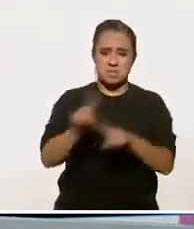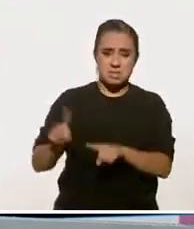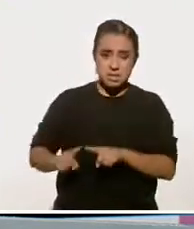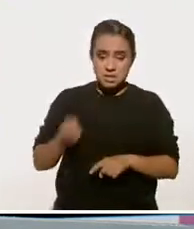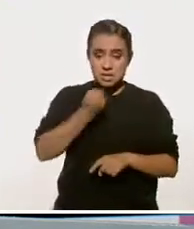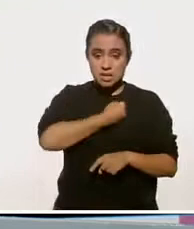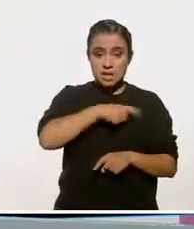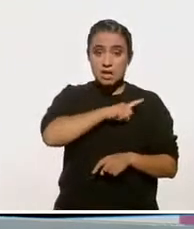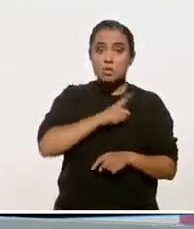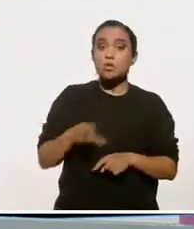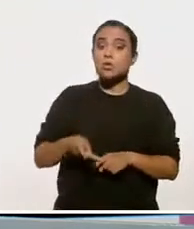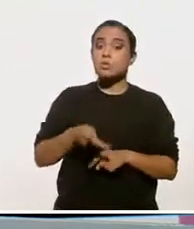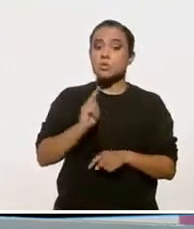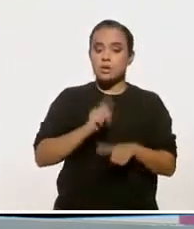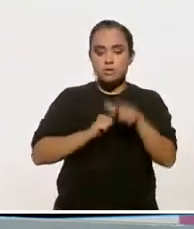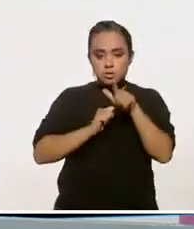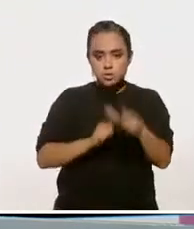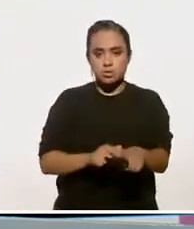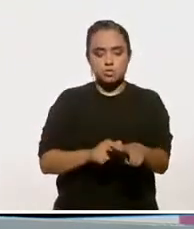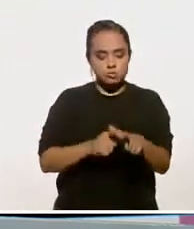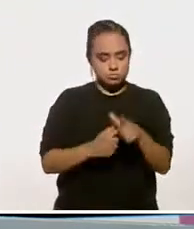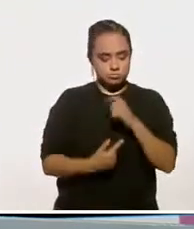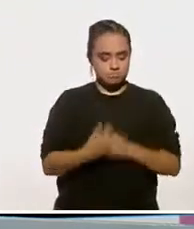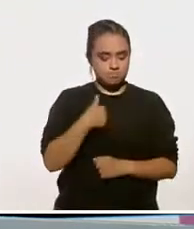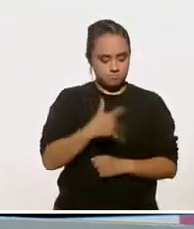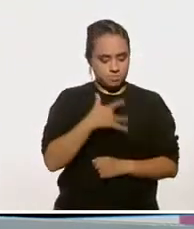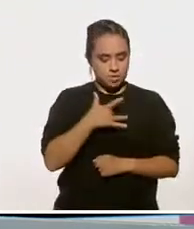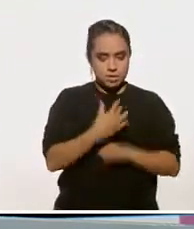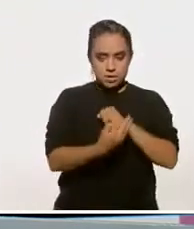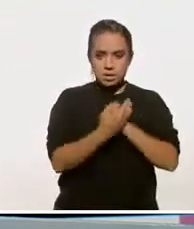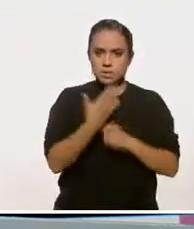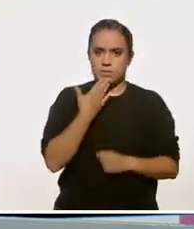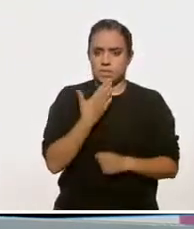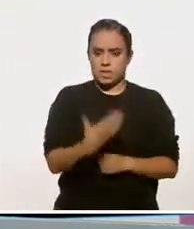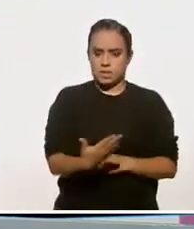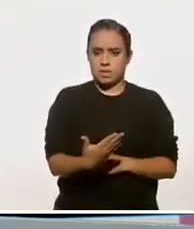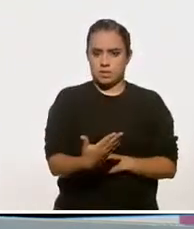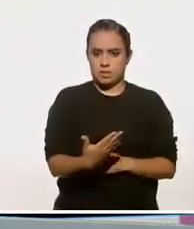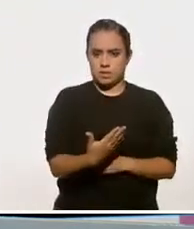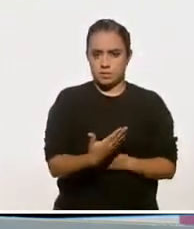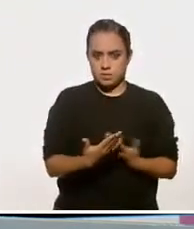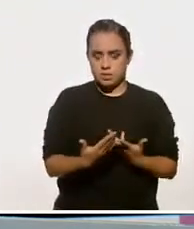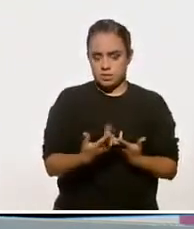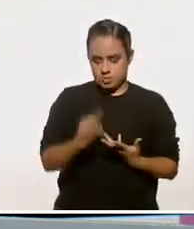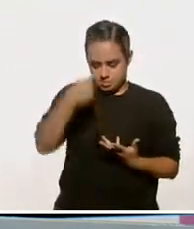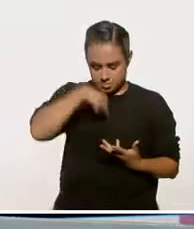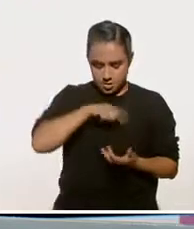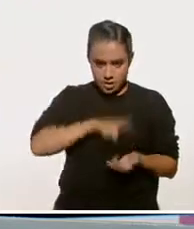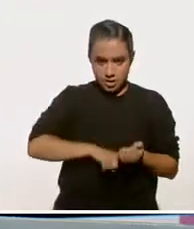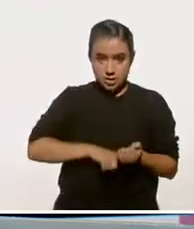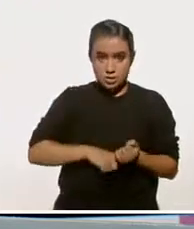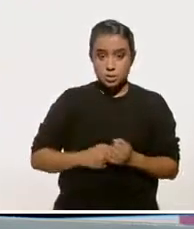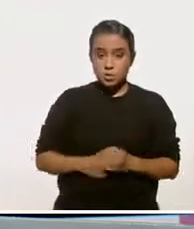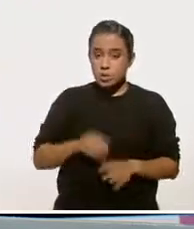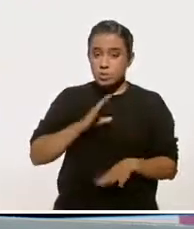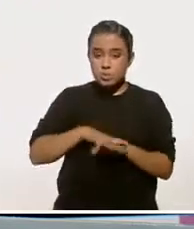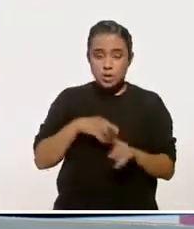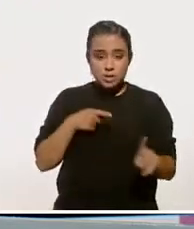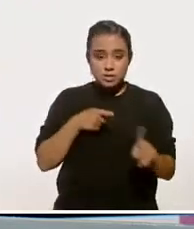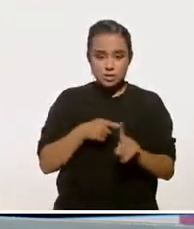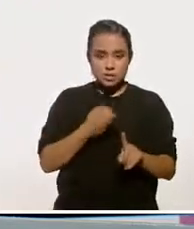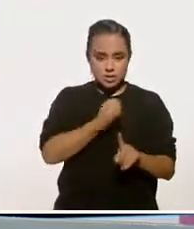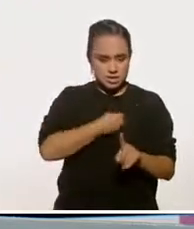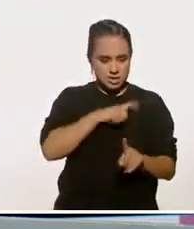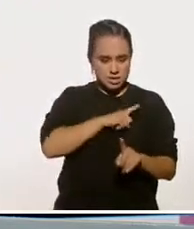así mantener un estado de bienestar en el que nos podamos sentir bien con nosotros mismos. Específicamente en